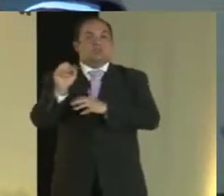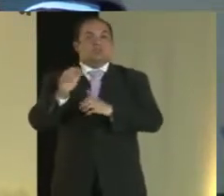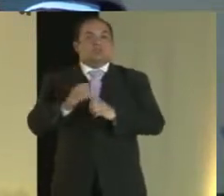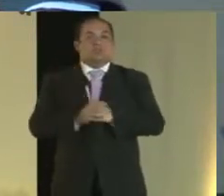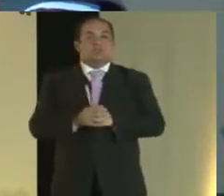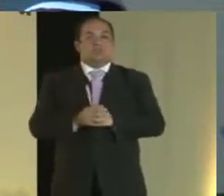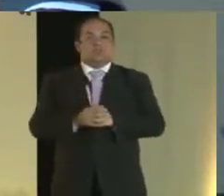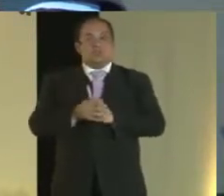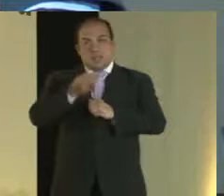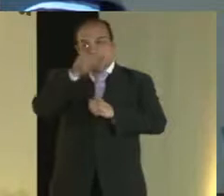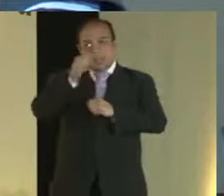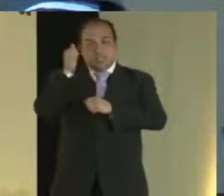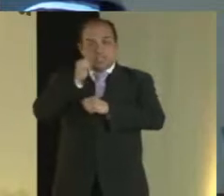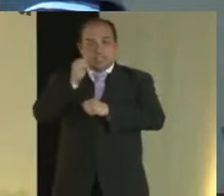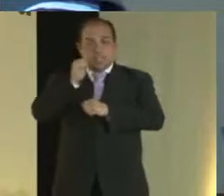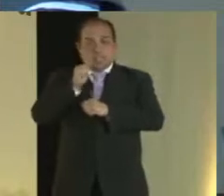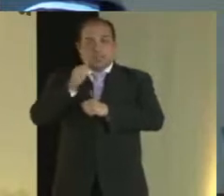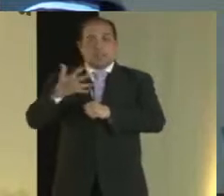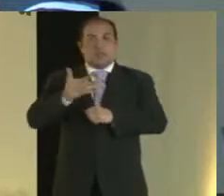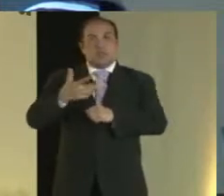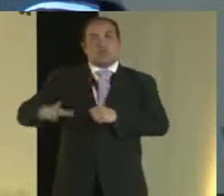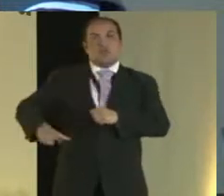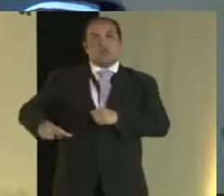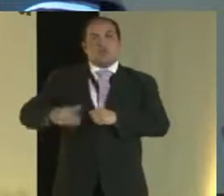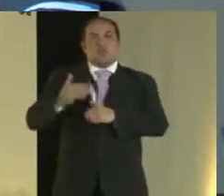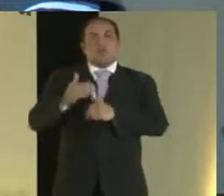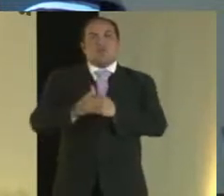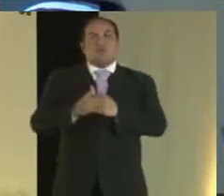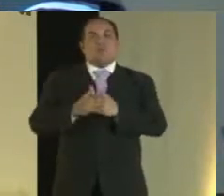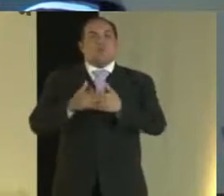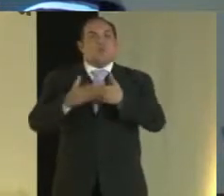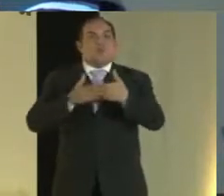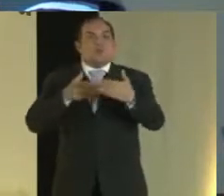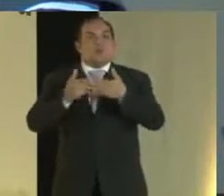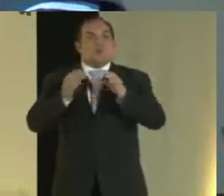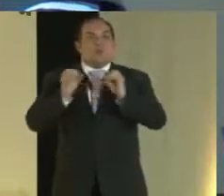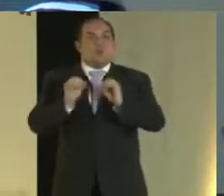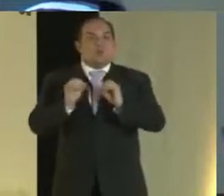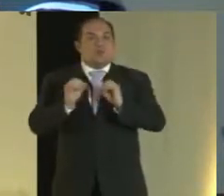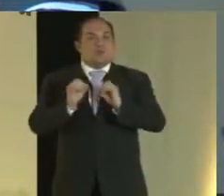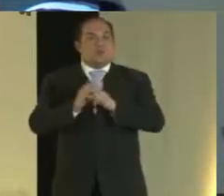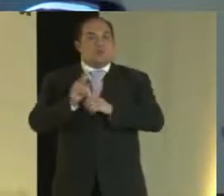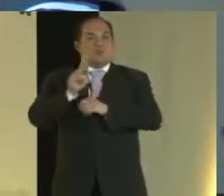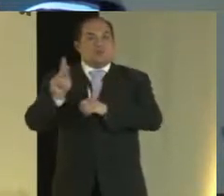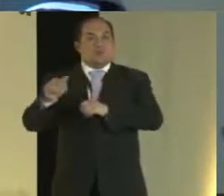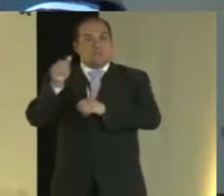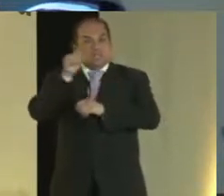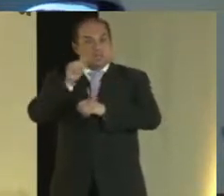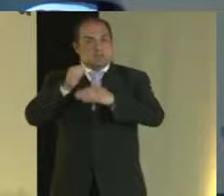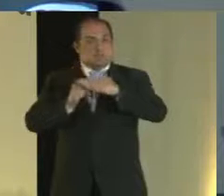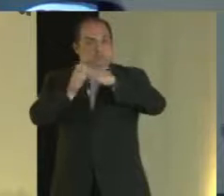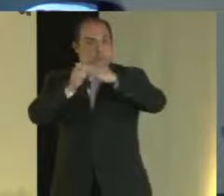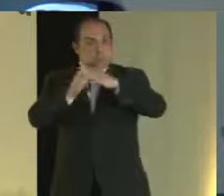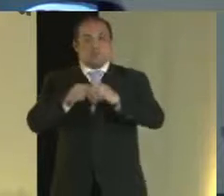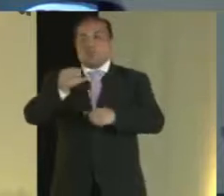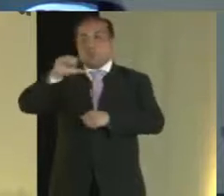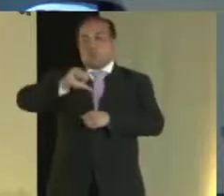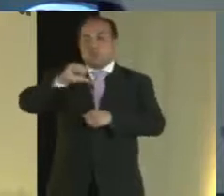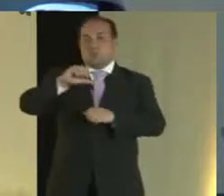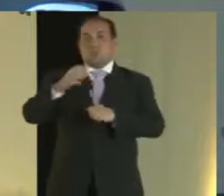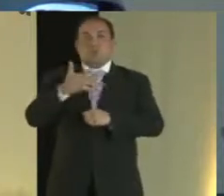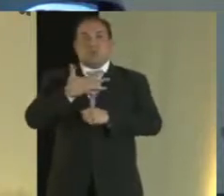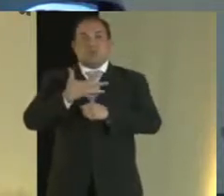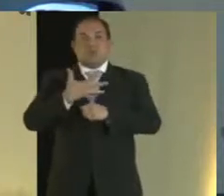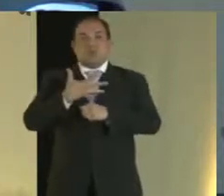los sindicatos, casi siempre de la mano de un gobierno progresista o popular, se han fortalecido. Hoy estamos